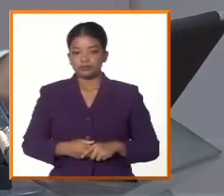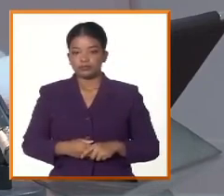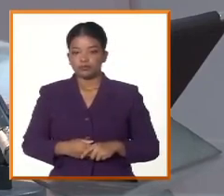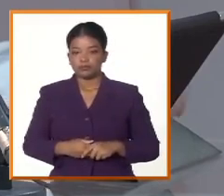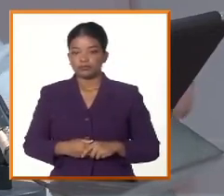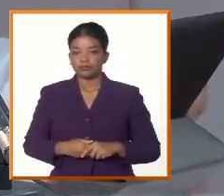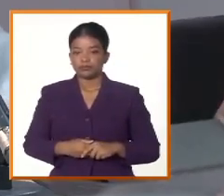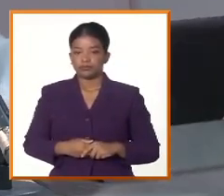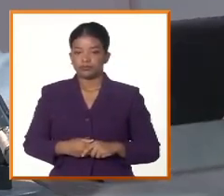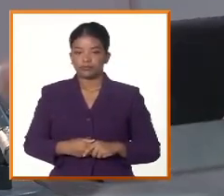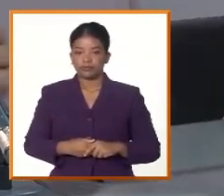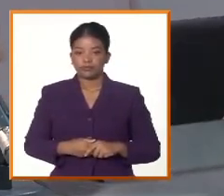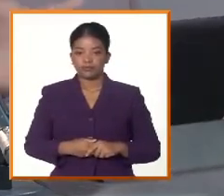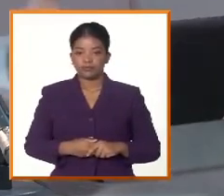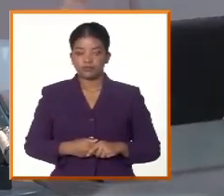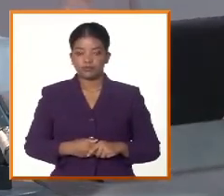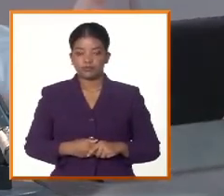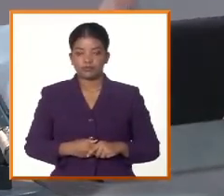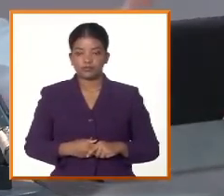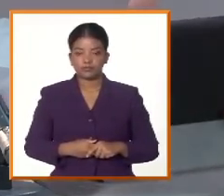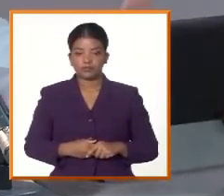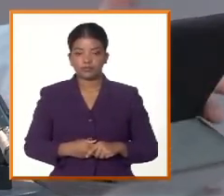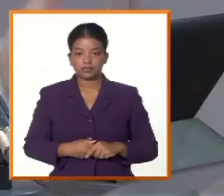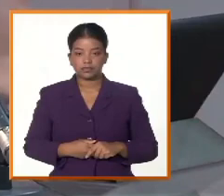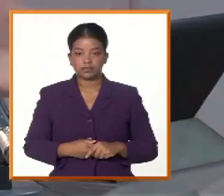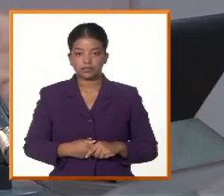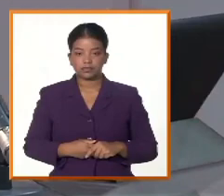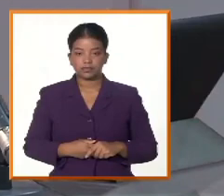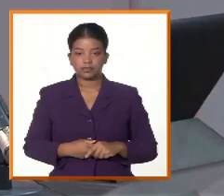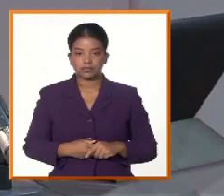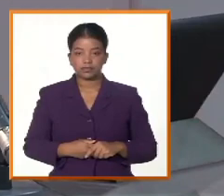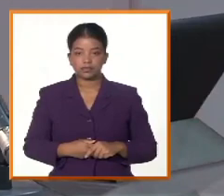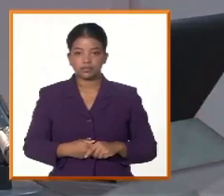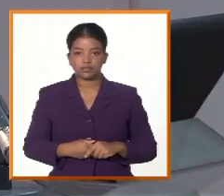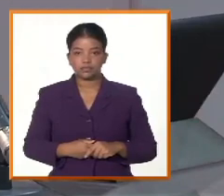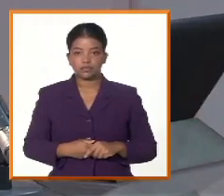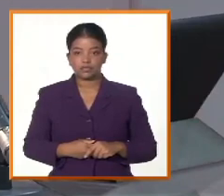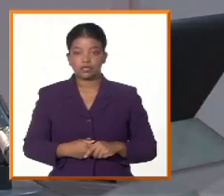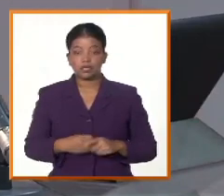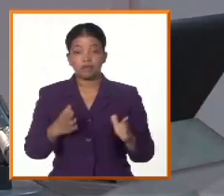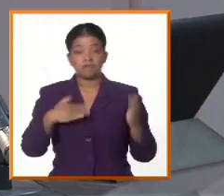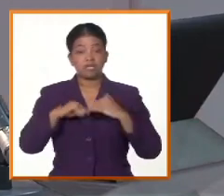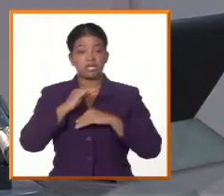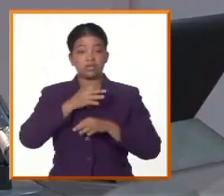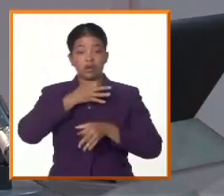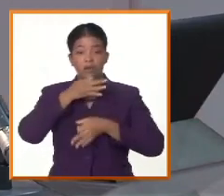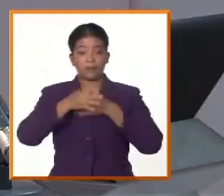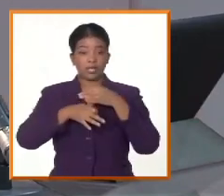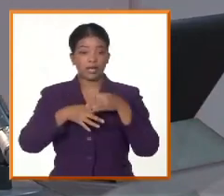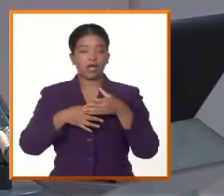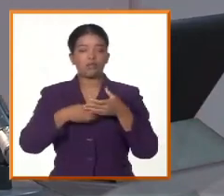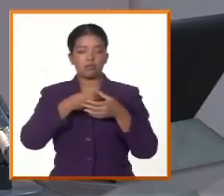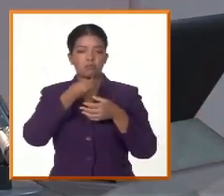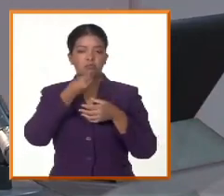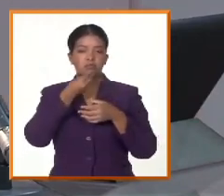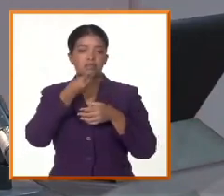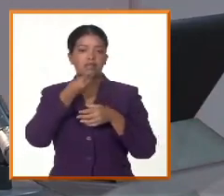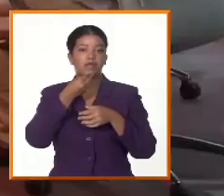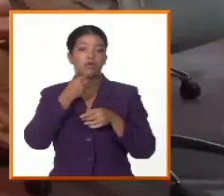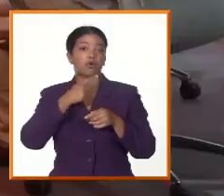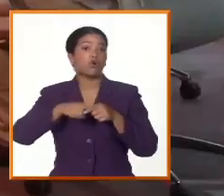avanzado Yo quiero aquí el ministro decía habrá otros momentos